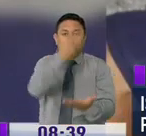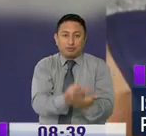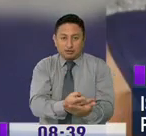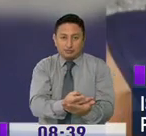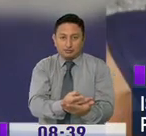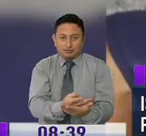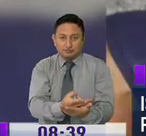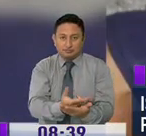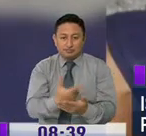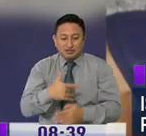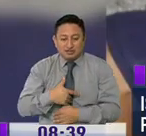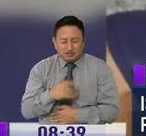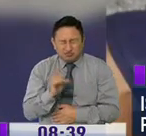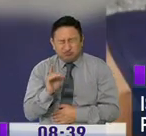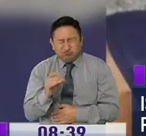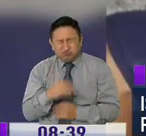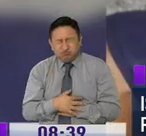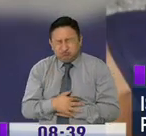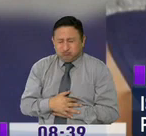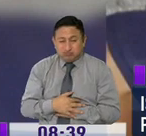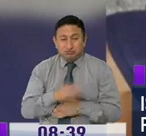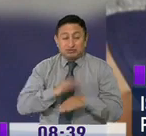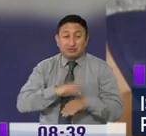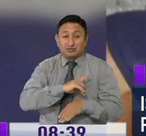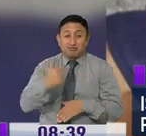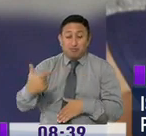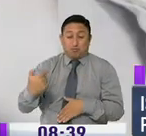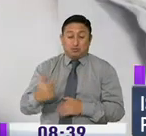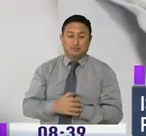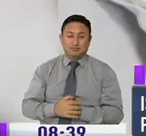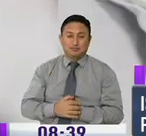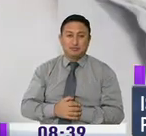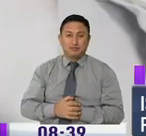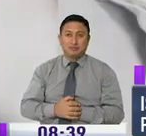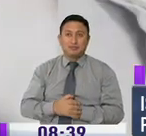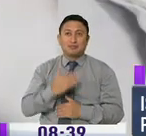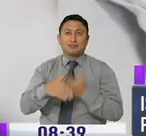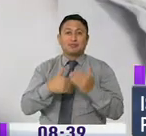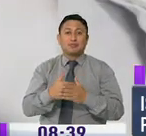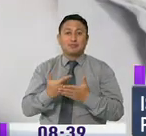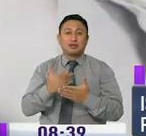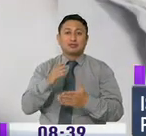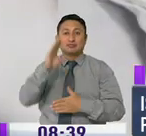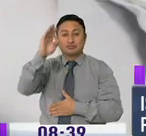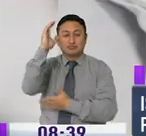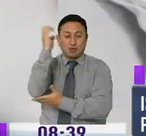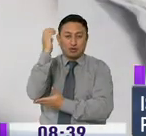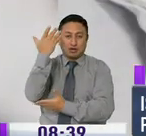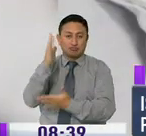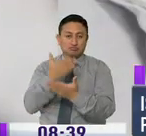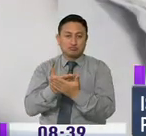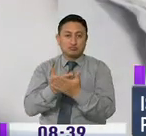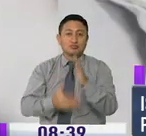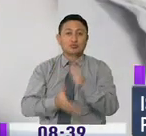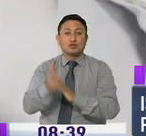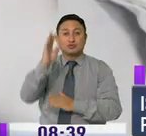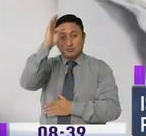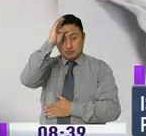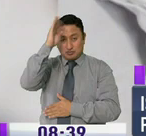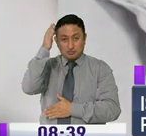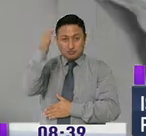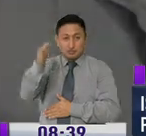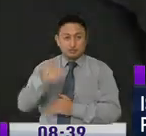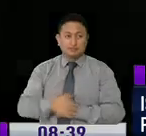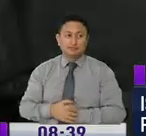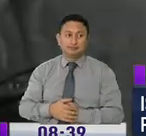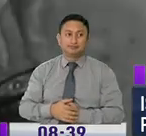vivienda, aquejando intensos dolores por la herida provocada. Minutos más tarde arribó la ambulancia que permitió trasladarlo hasta una casa